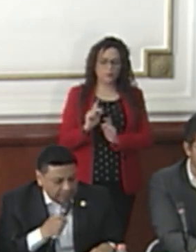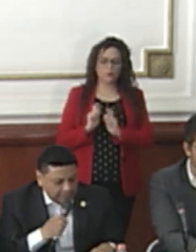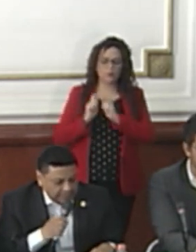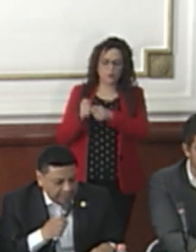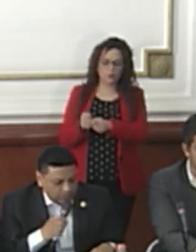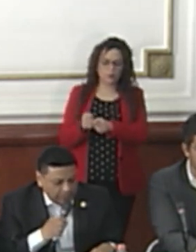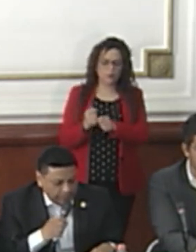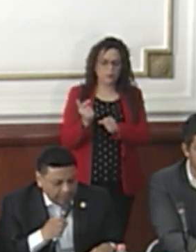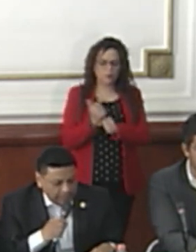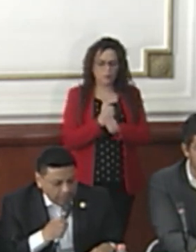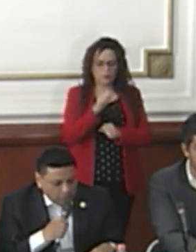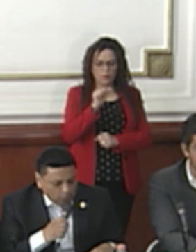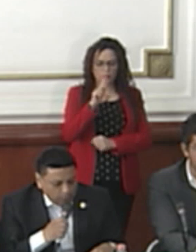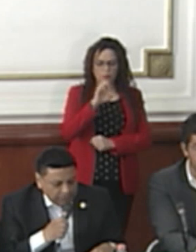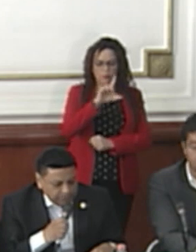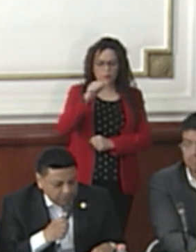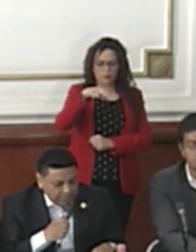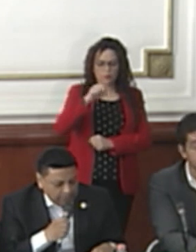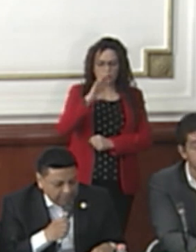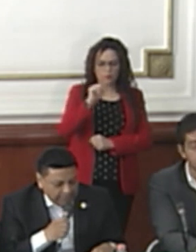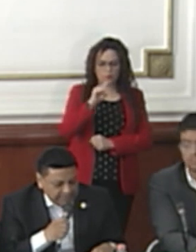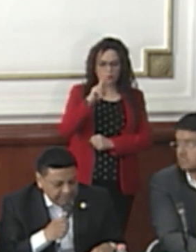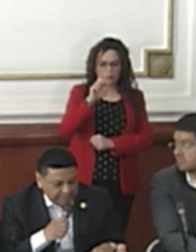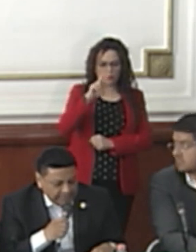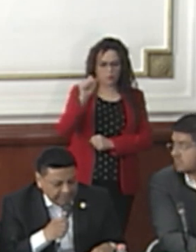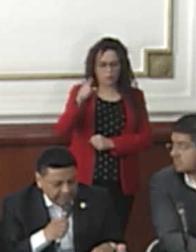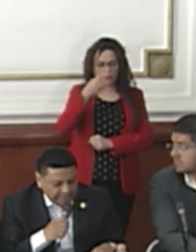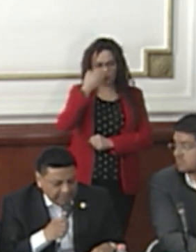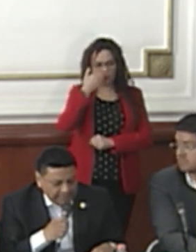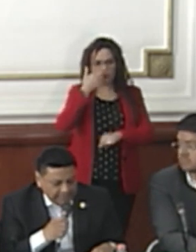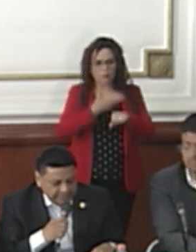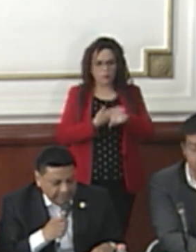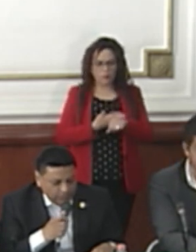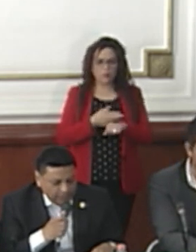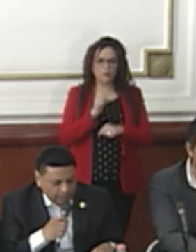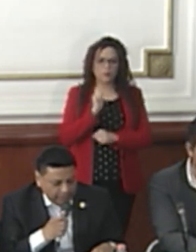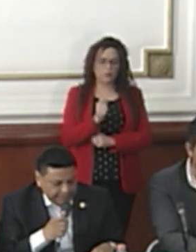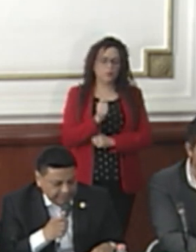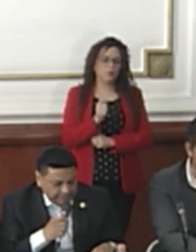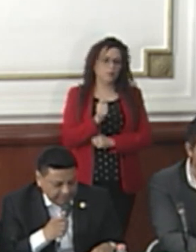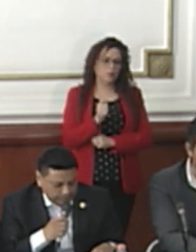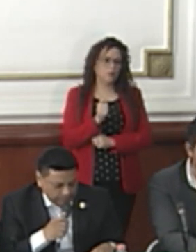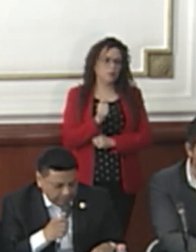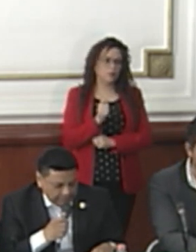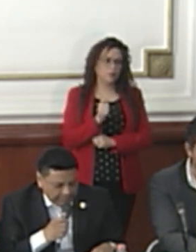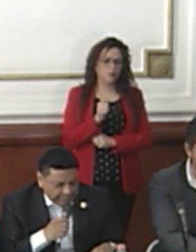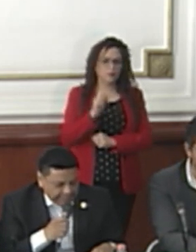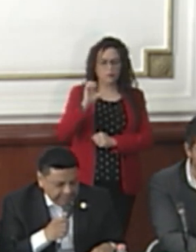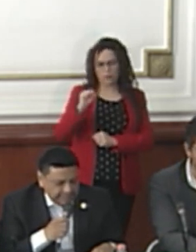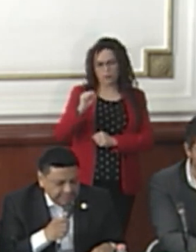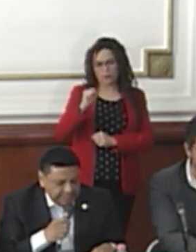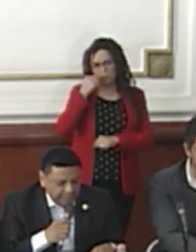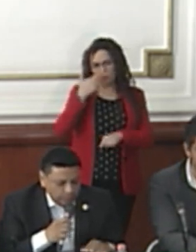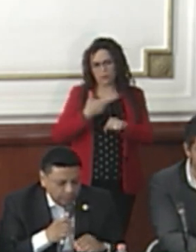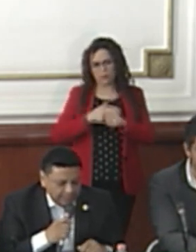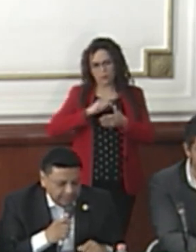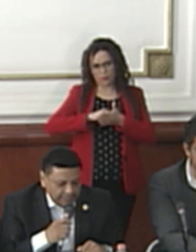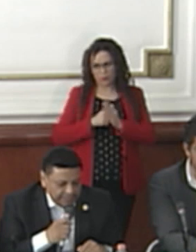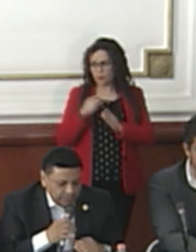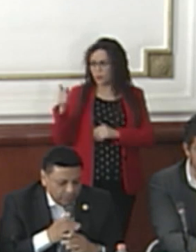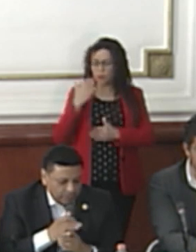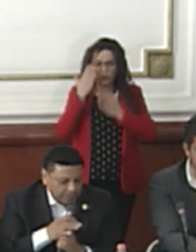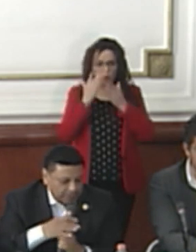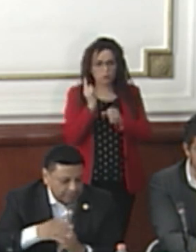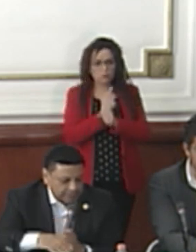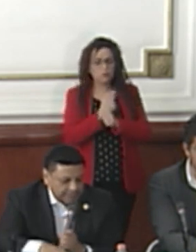Brandon Arellano Cabrera como responsable de la Secretaría Técnica de este órgano legislativo. Es licenciado en